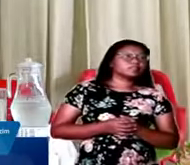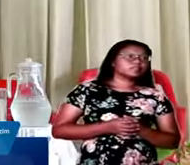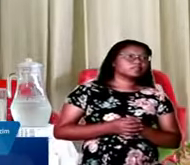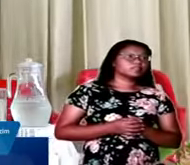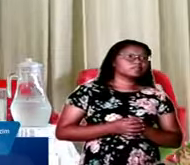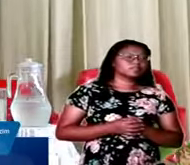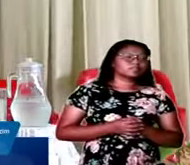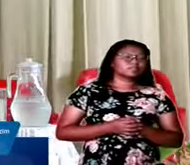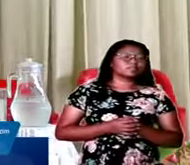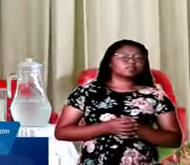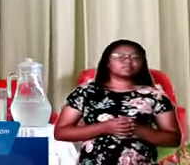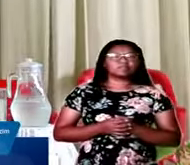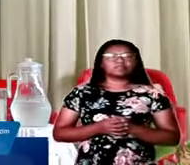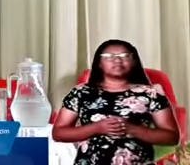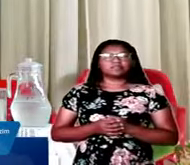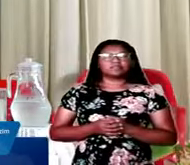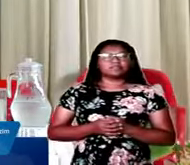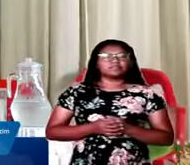es petulancia.